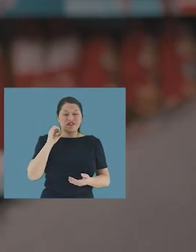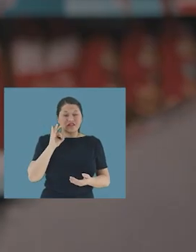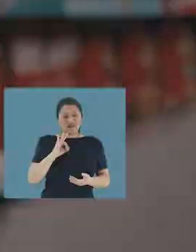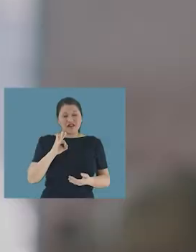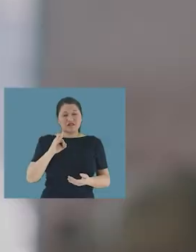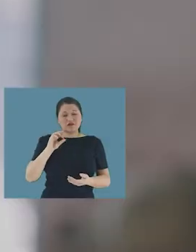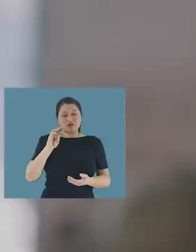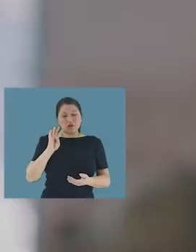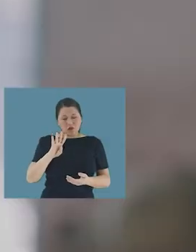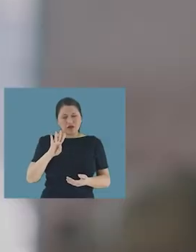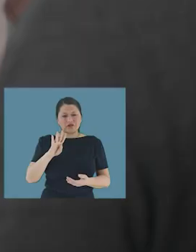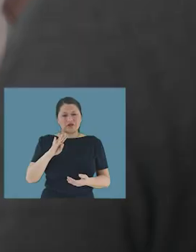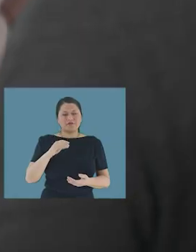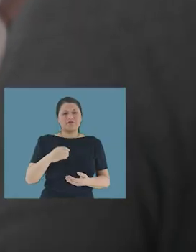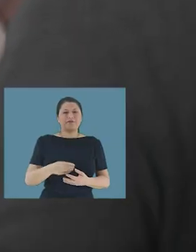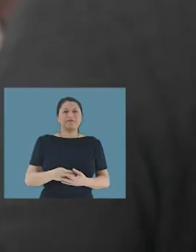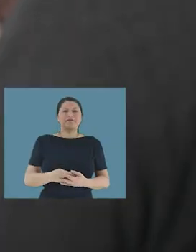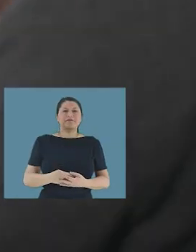3.500.